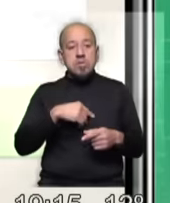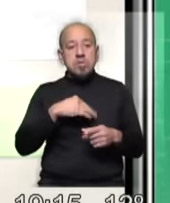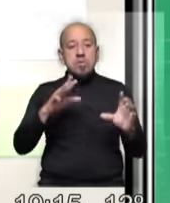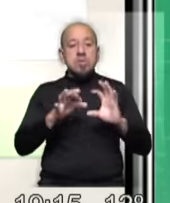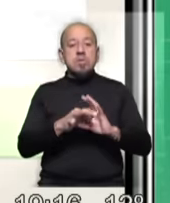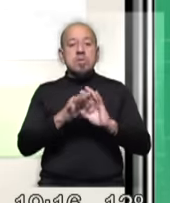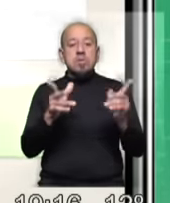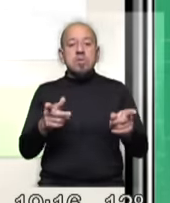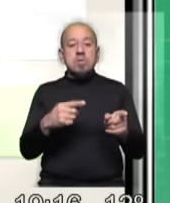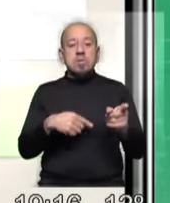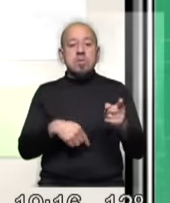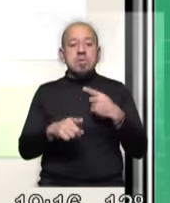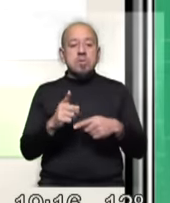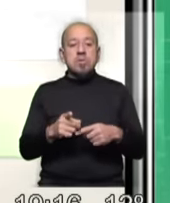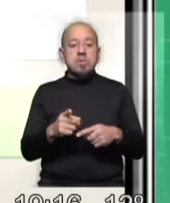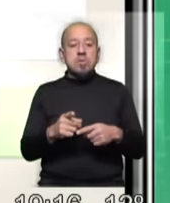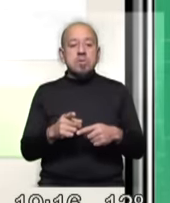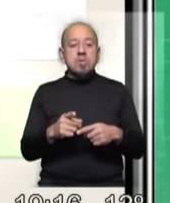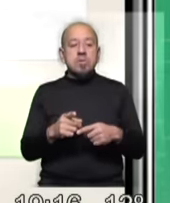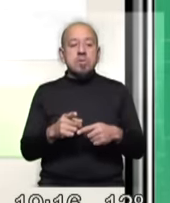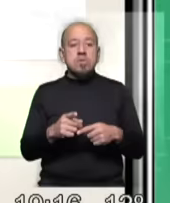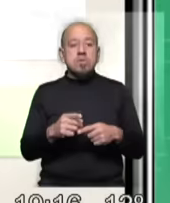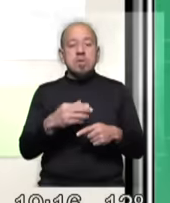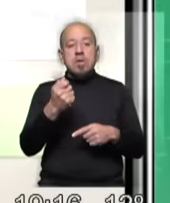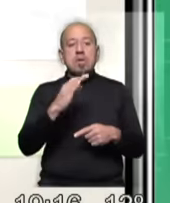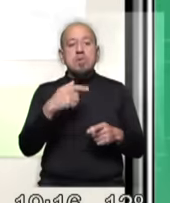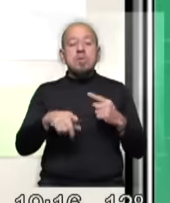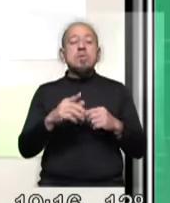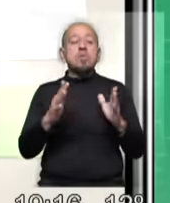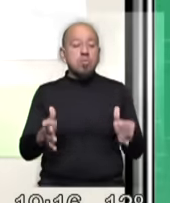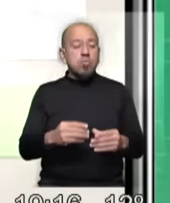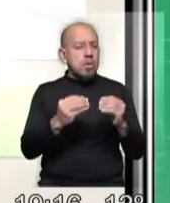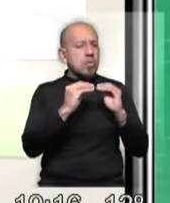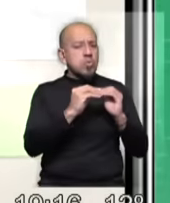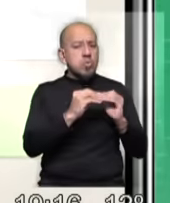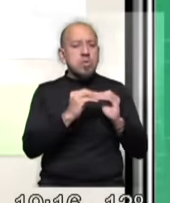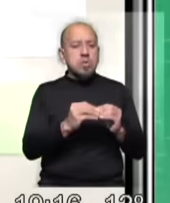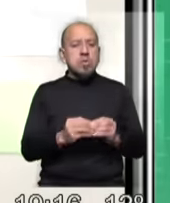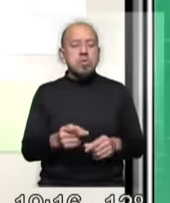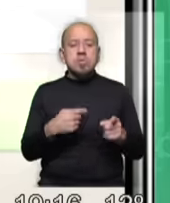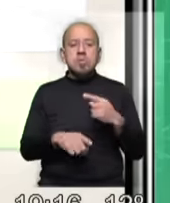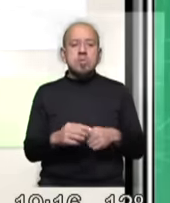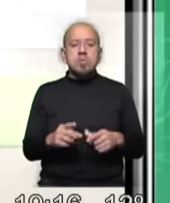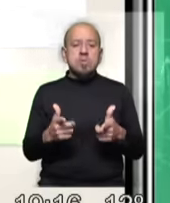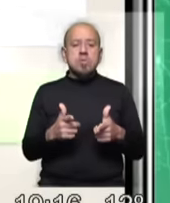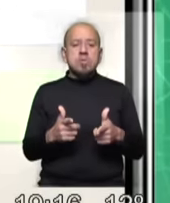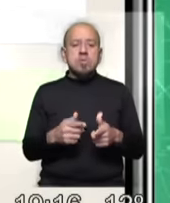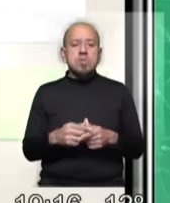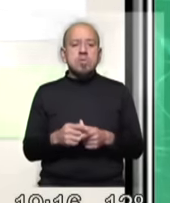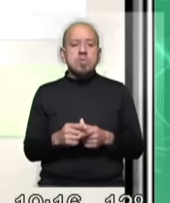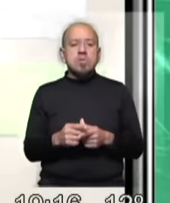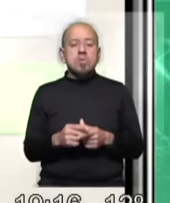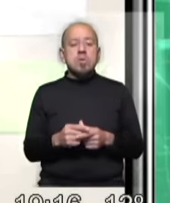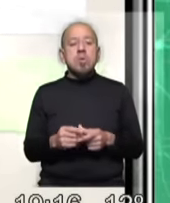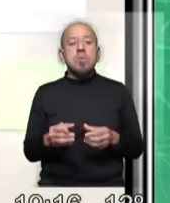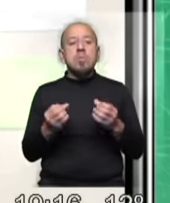liberaron, lo cual sería terrible. En ese momento, H le pone, hola, te averiguo. Sin embargo, no hay averiguación por parte de H. Y